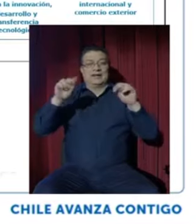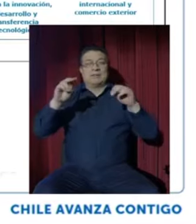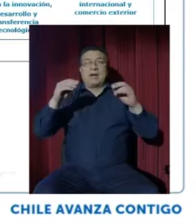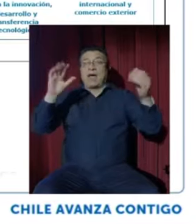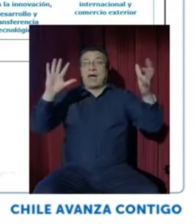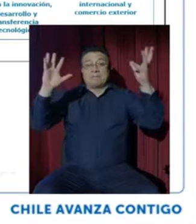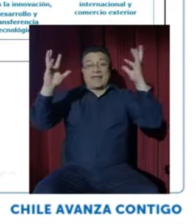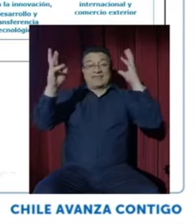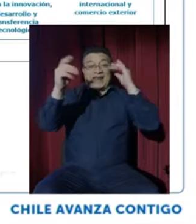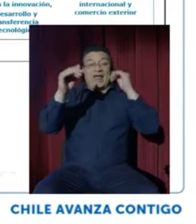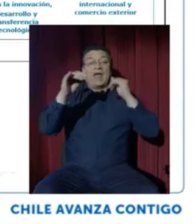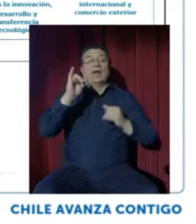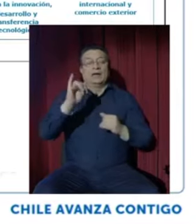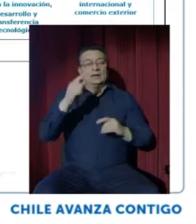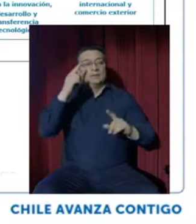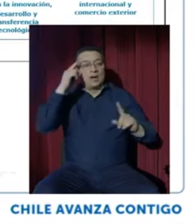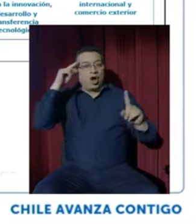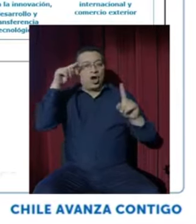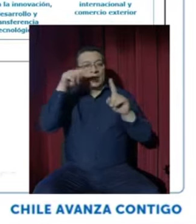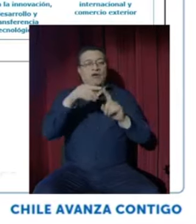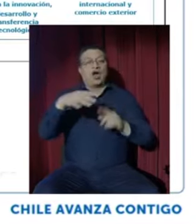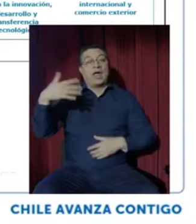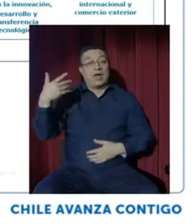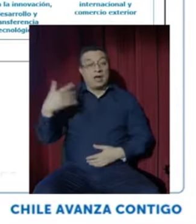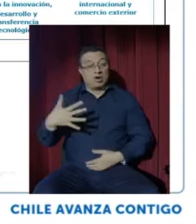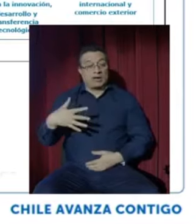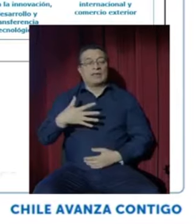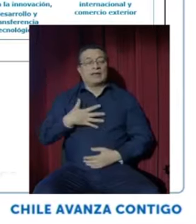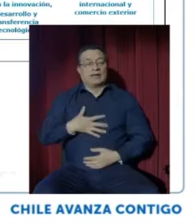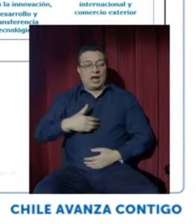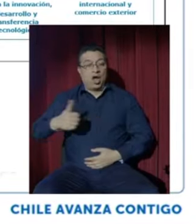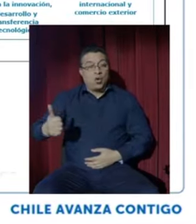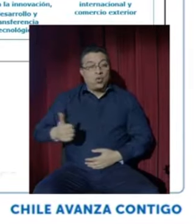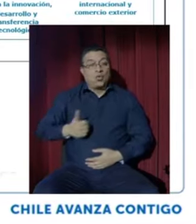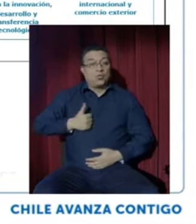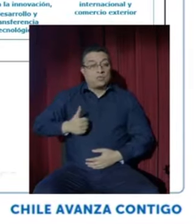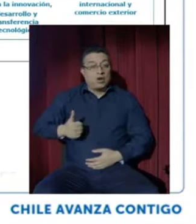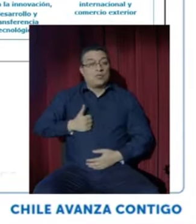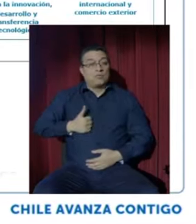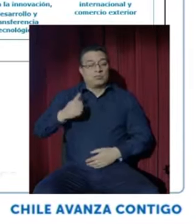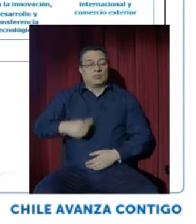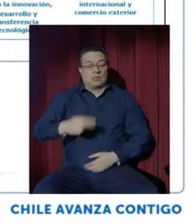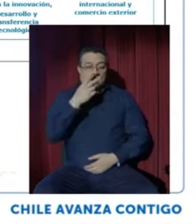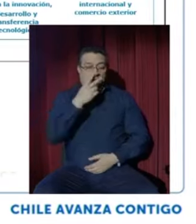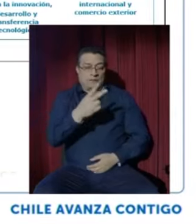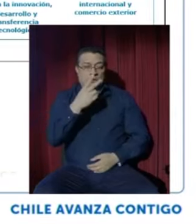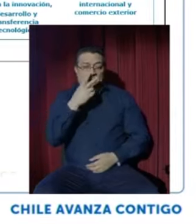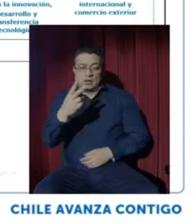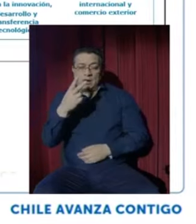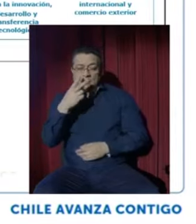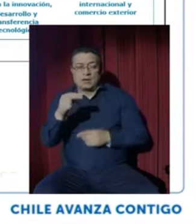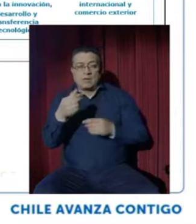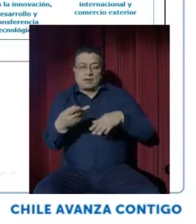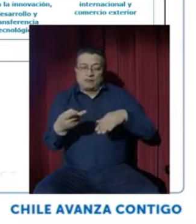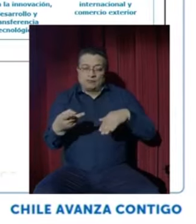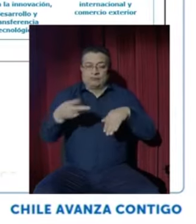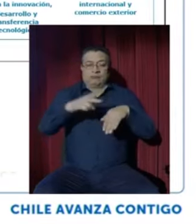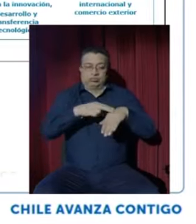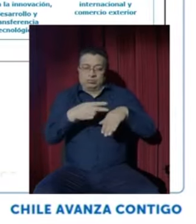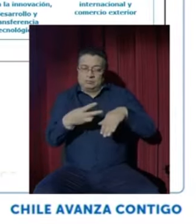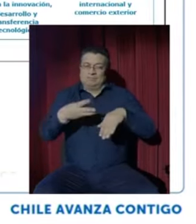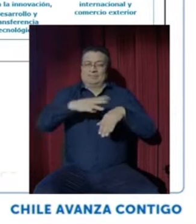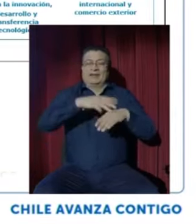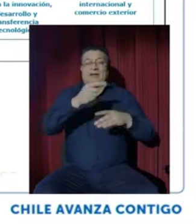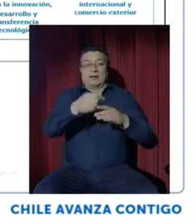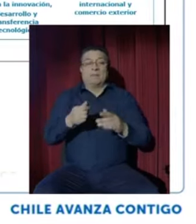Y por cierto un objetivo importante que hemos tratado de ir cumpliendo sobre todo van a ver comoo hemos ido duplicando los presupuestos